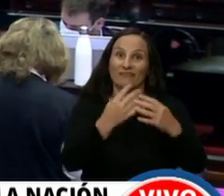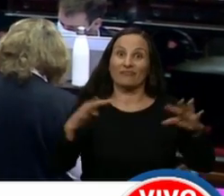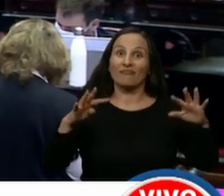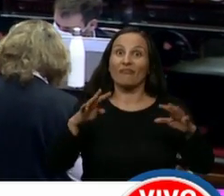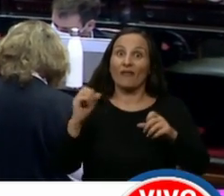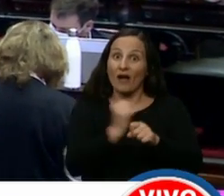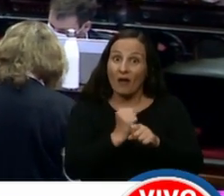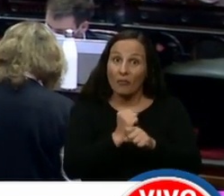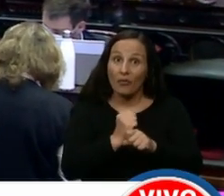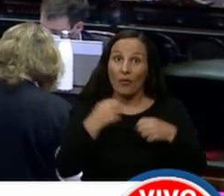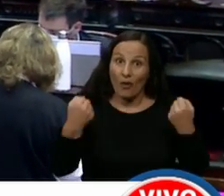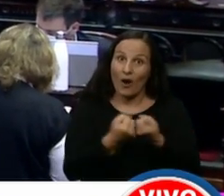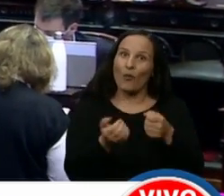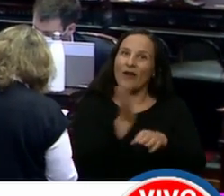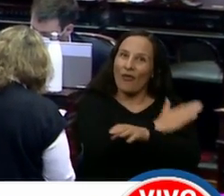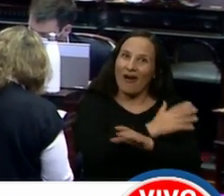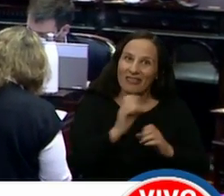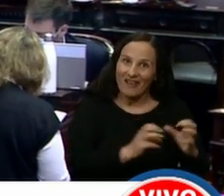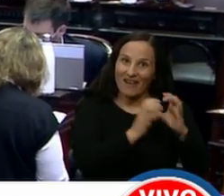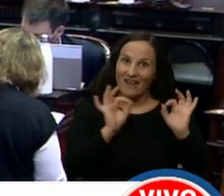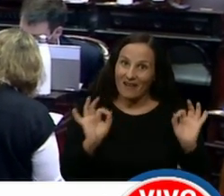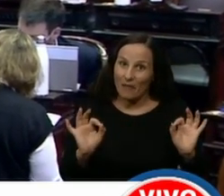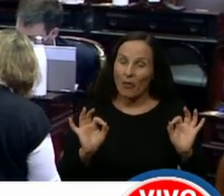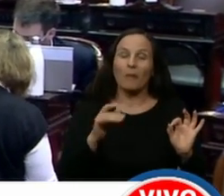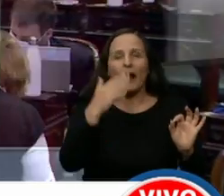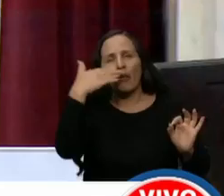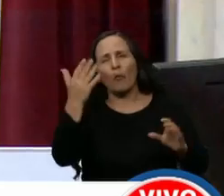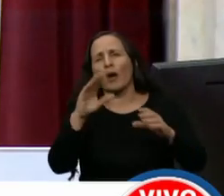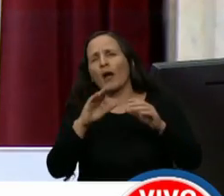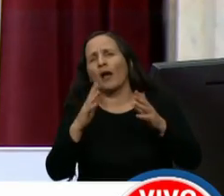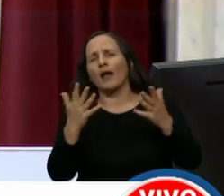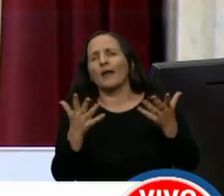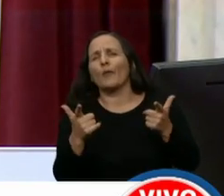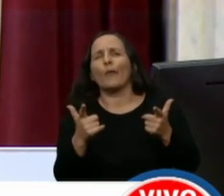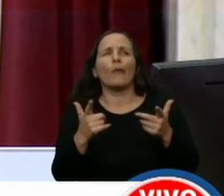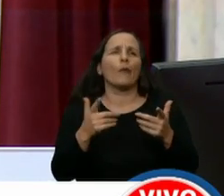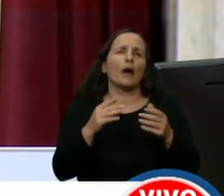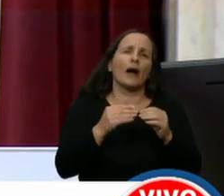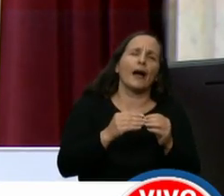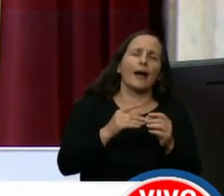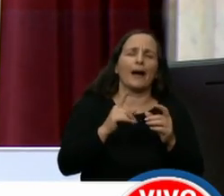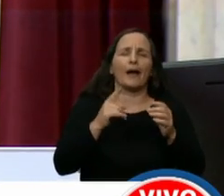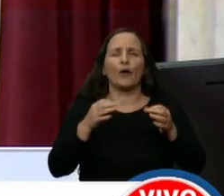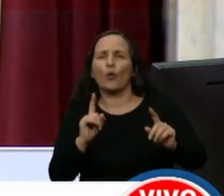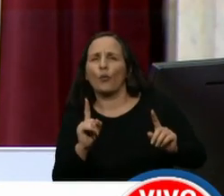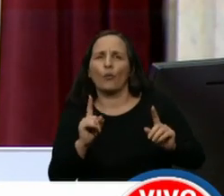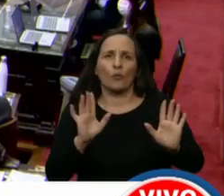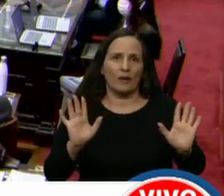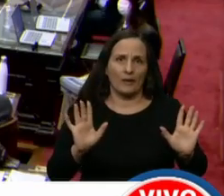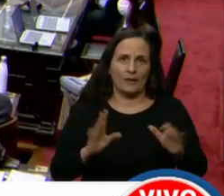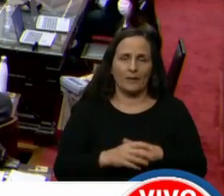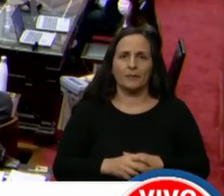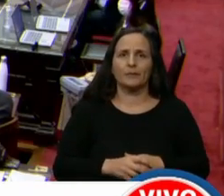aprobar el acuerdo de labor parlamentario así después no tenemos ninguno que ignora el acuerdo de labor parlamentaria